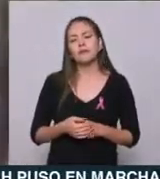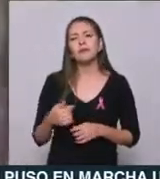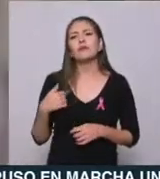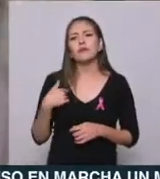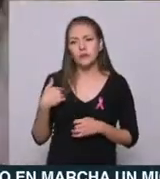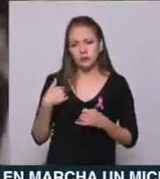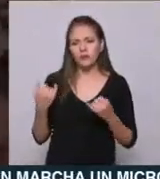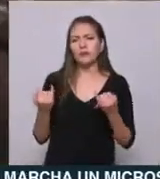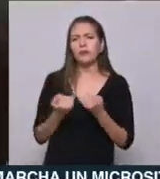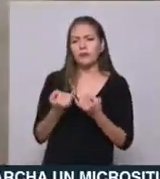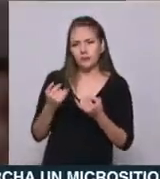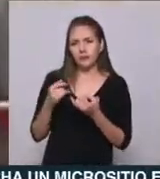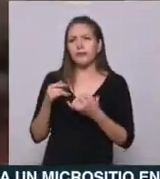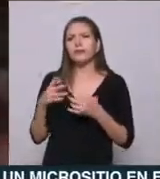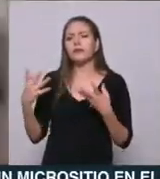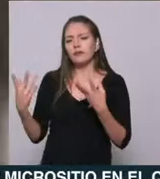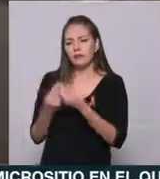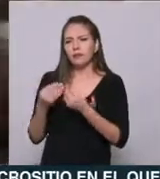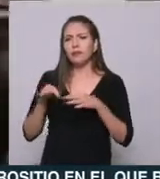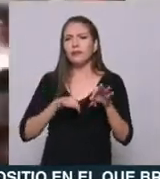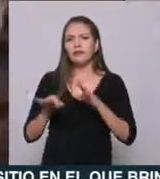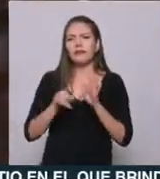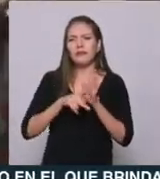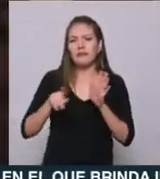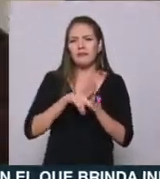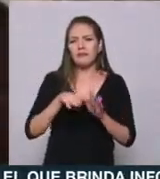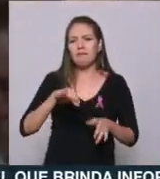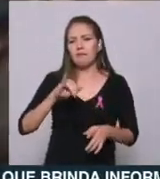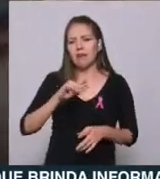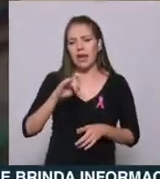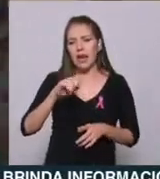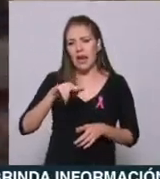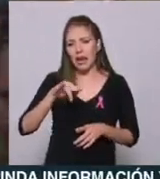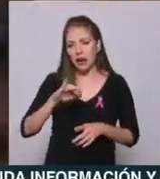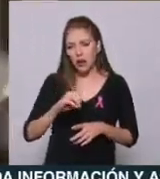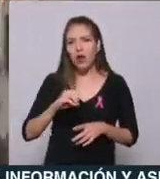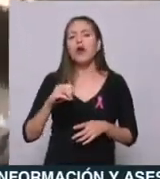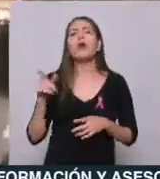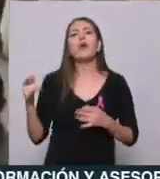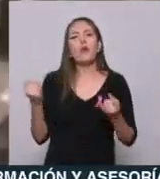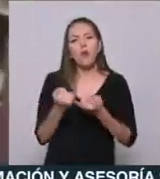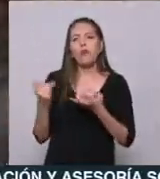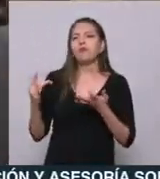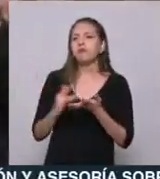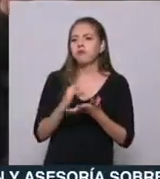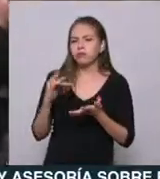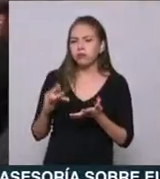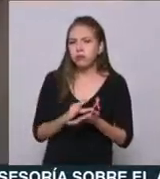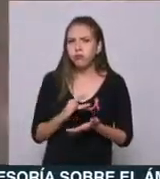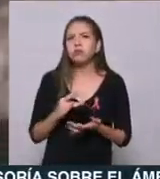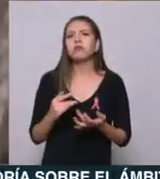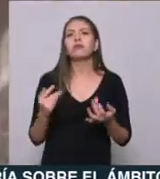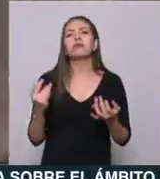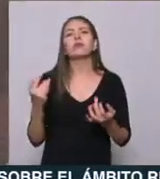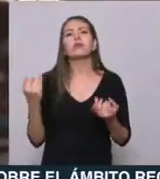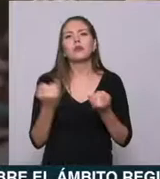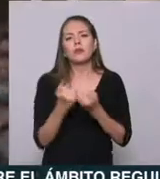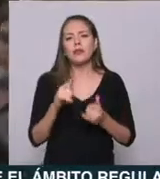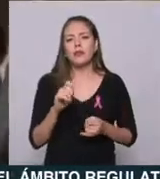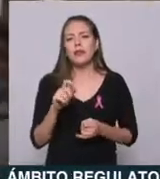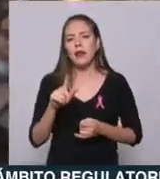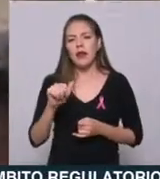colaboro también para Milenio Diario, también ahí he recibido todo el apoyo, tanto de Televisión Mexiquense como de Milenio. La verdad es